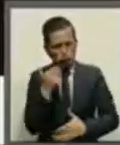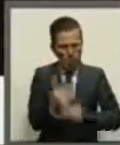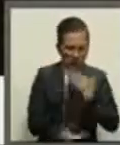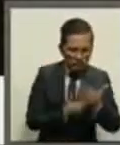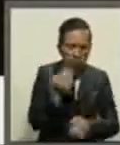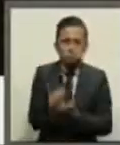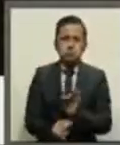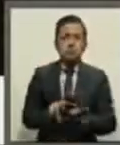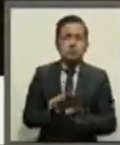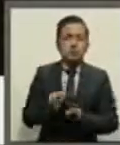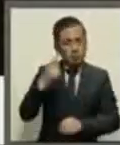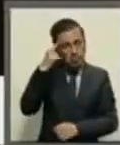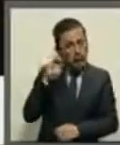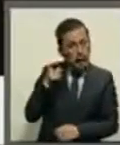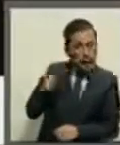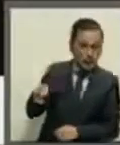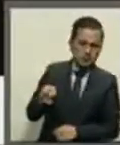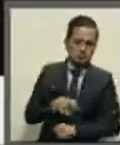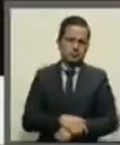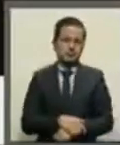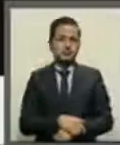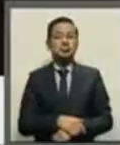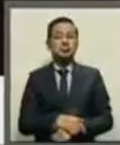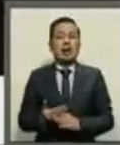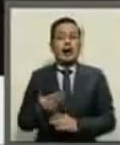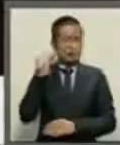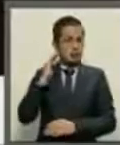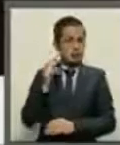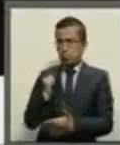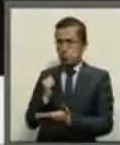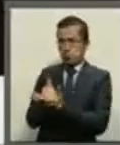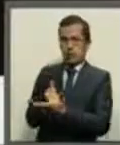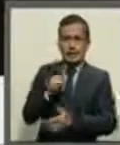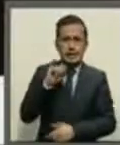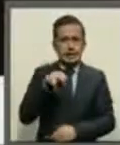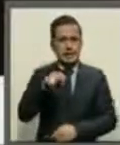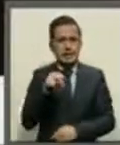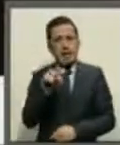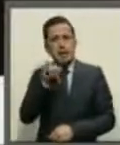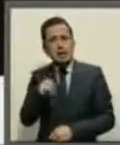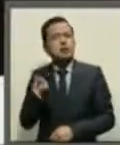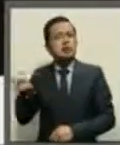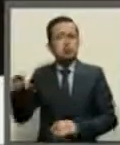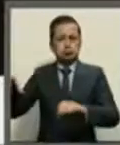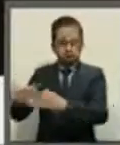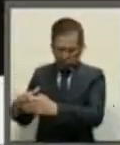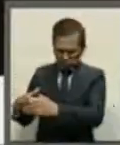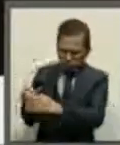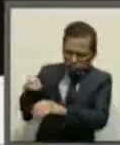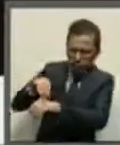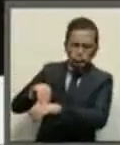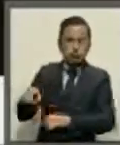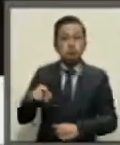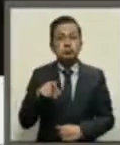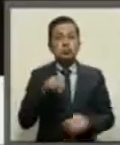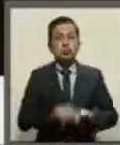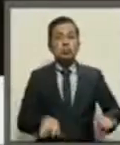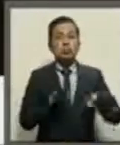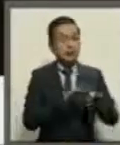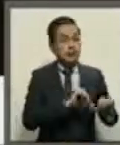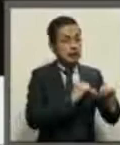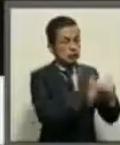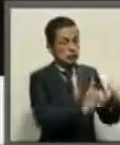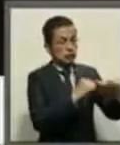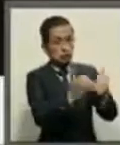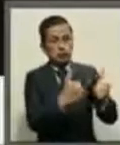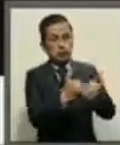en que se creó el INAI ha sido fundamental la participación de la sociedad civil, debido a que se trata de una participación que